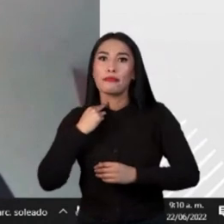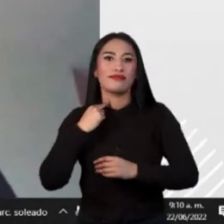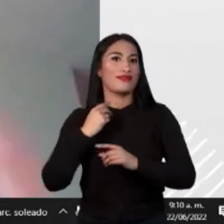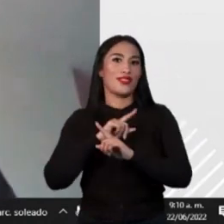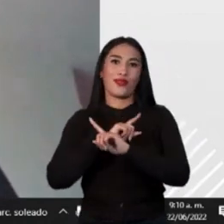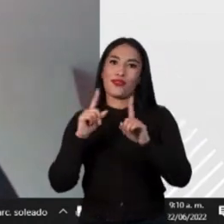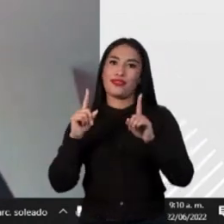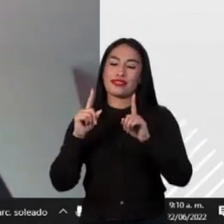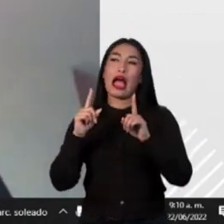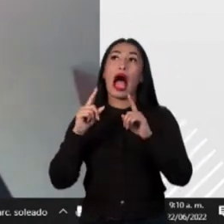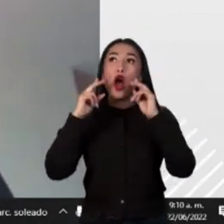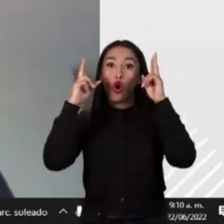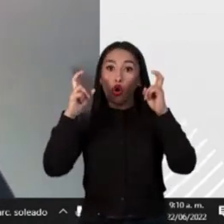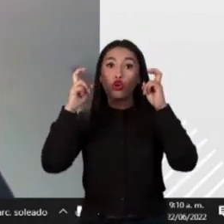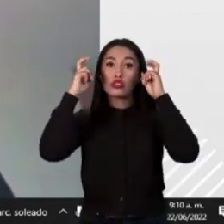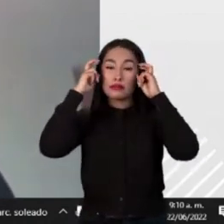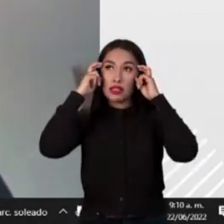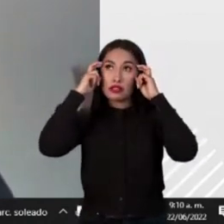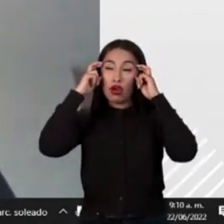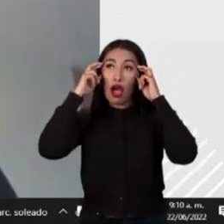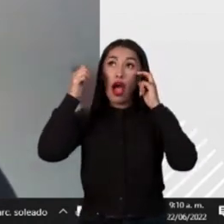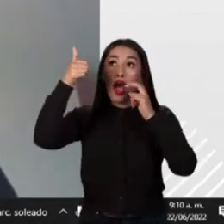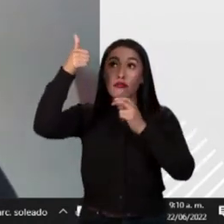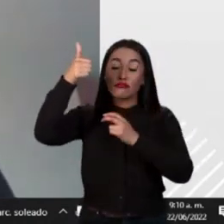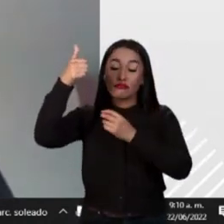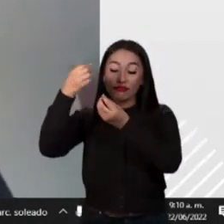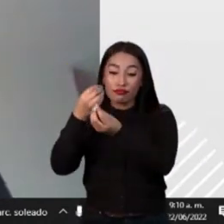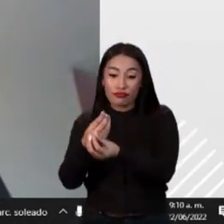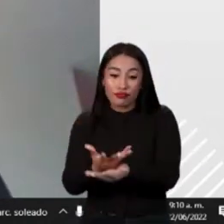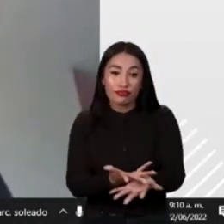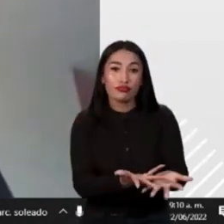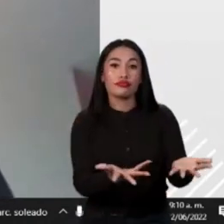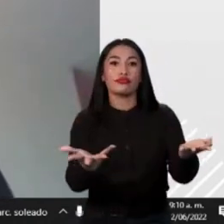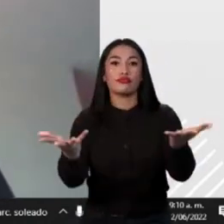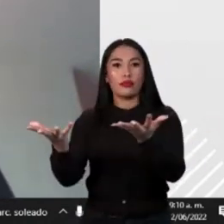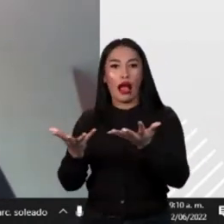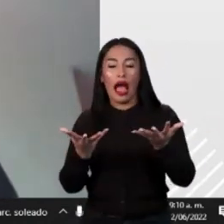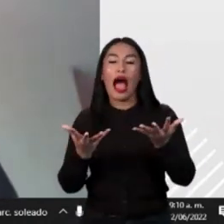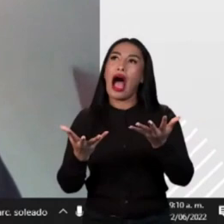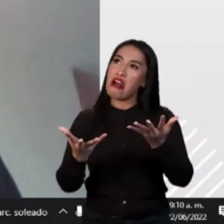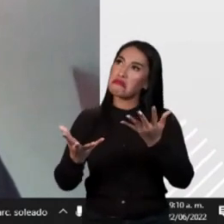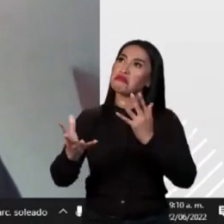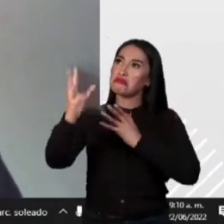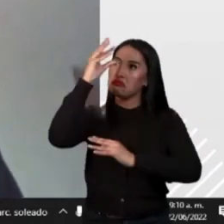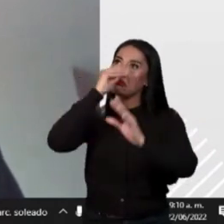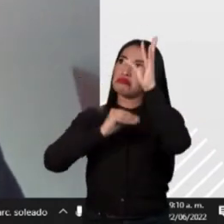obviamente desde el cambio del paradigma digital esto se ha hecho exponencial. Ahora,